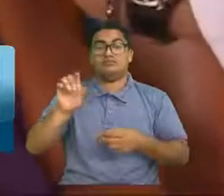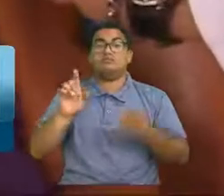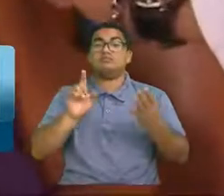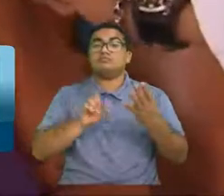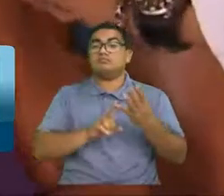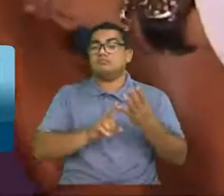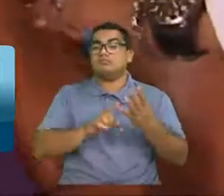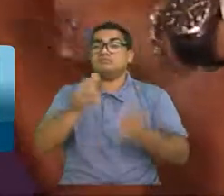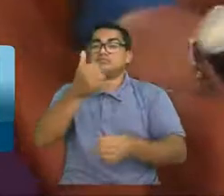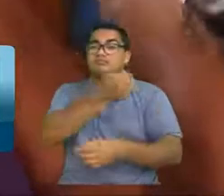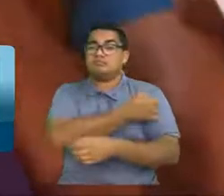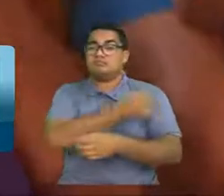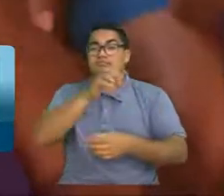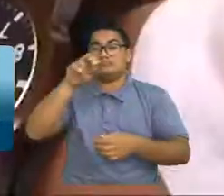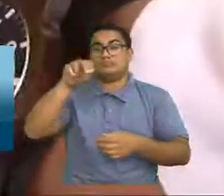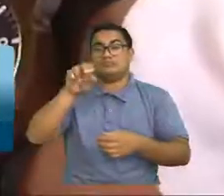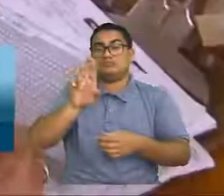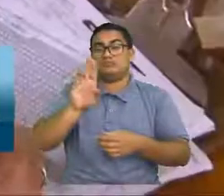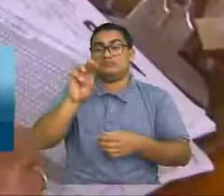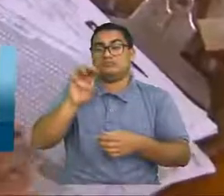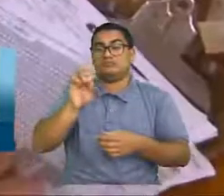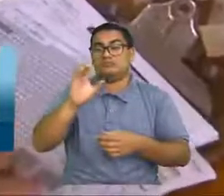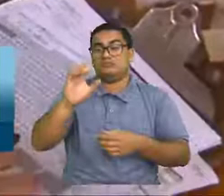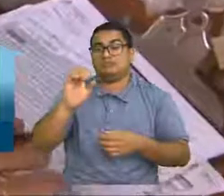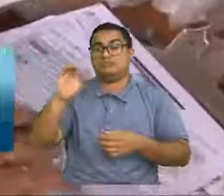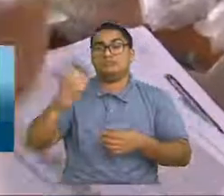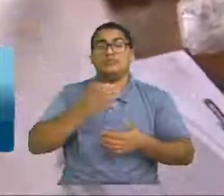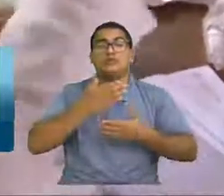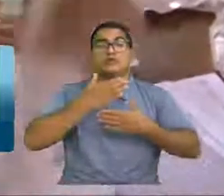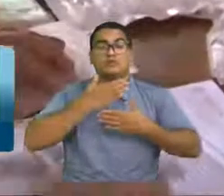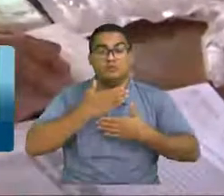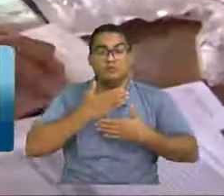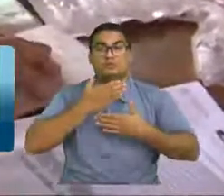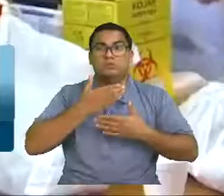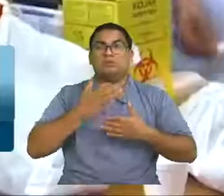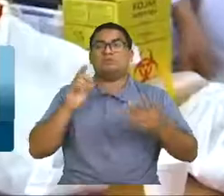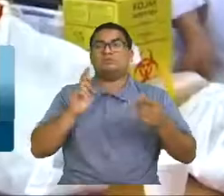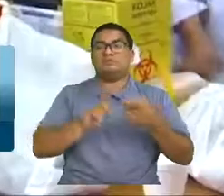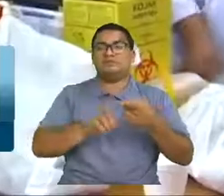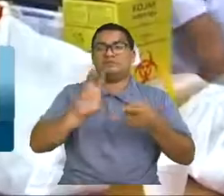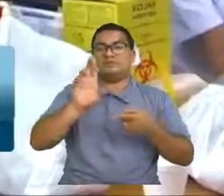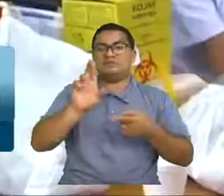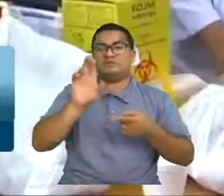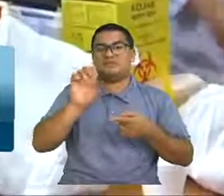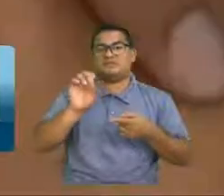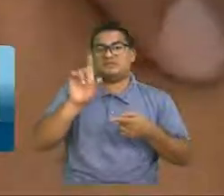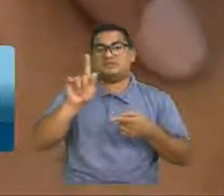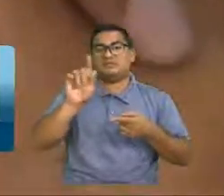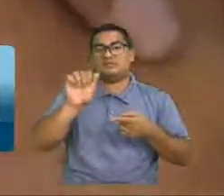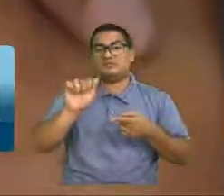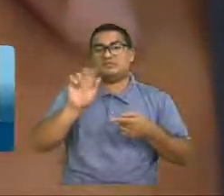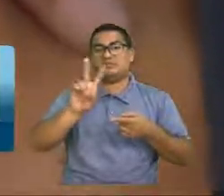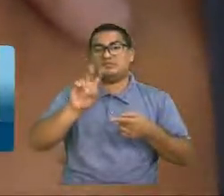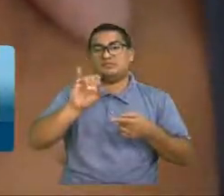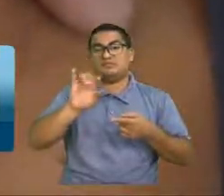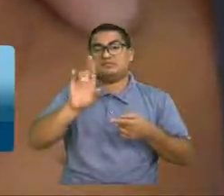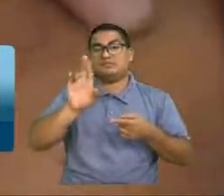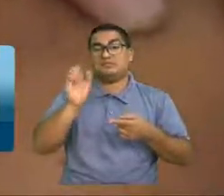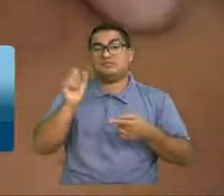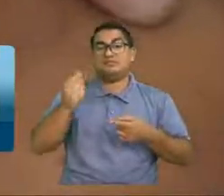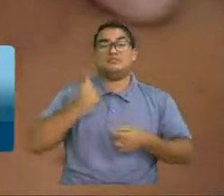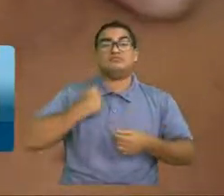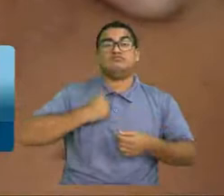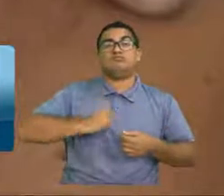que es contra las neumonías graves, y se le da tomadito lo que es la rotavirus, que es la que les previene de diarrea grave. ¿Eso es